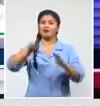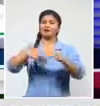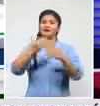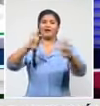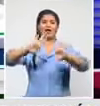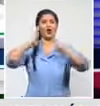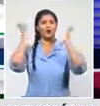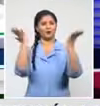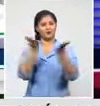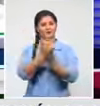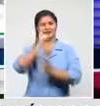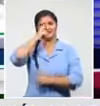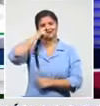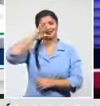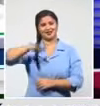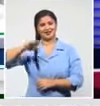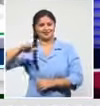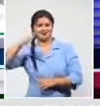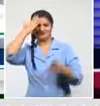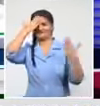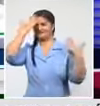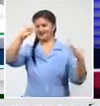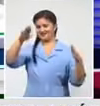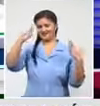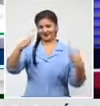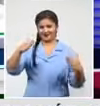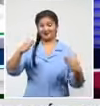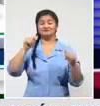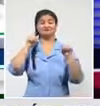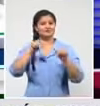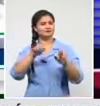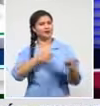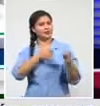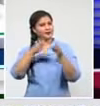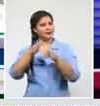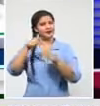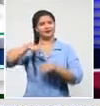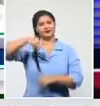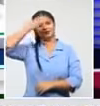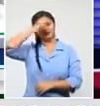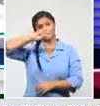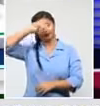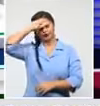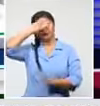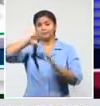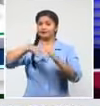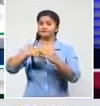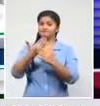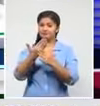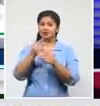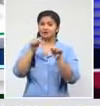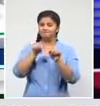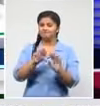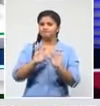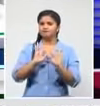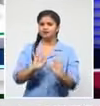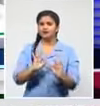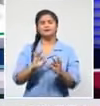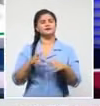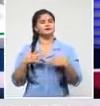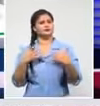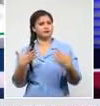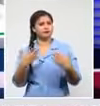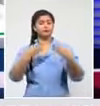más pequeños de casa nuestro reconocimiento. Cuba vive un escenario de mayor movilidad ante la reapertura de